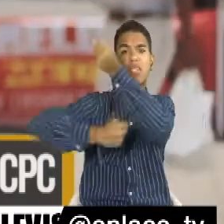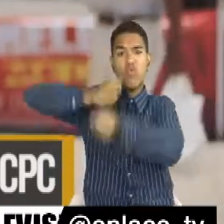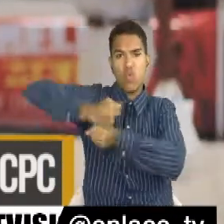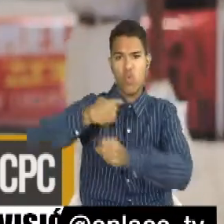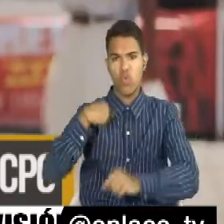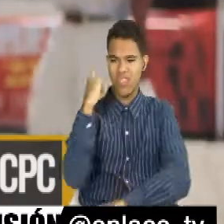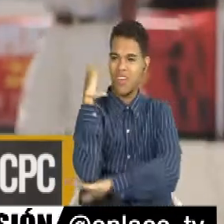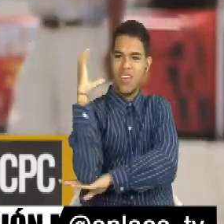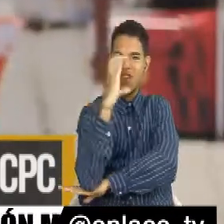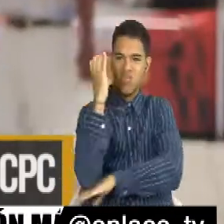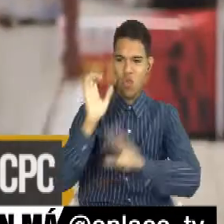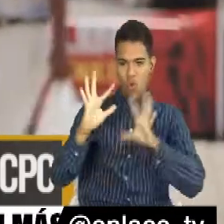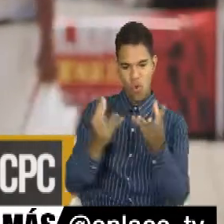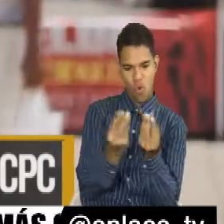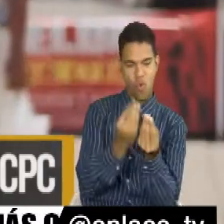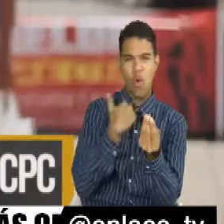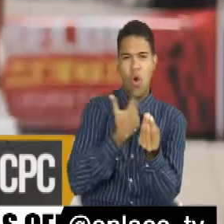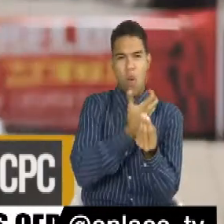FARC dejan por lo menos